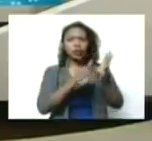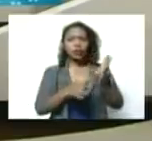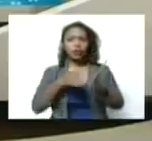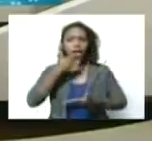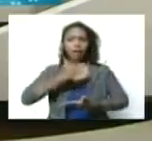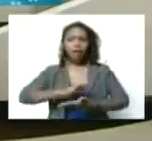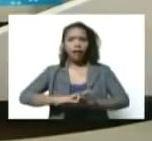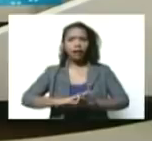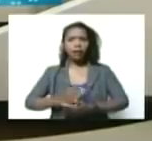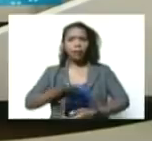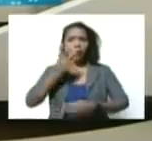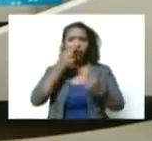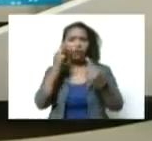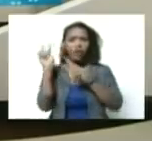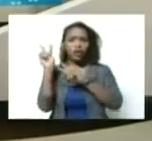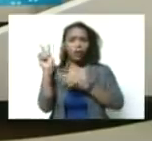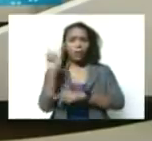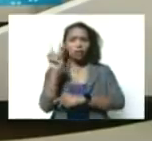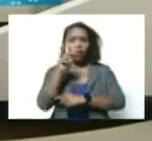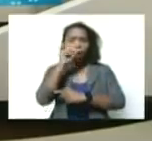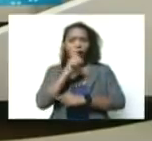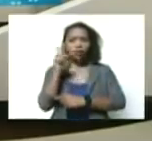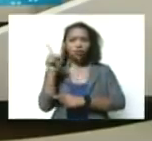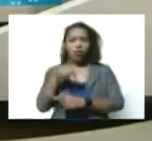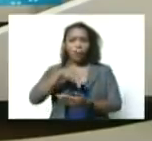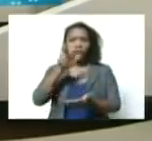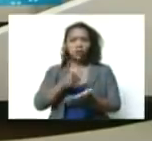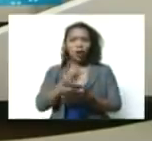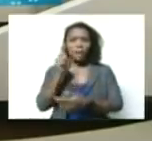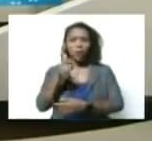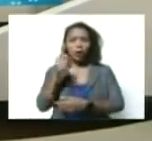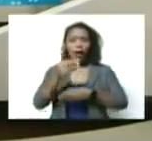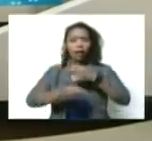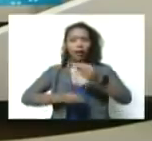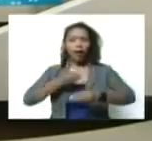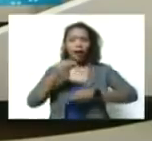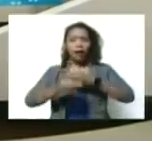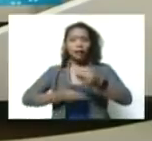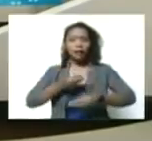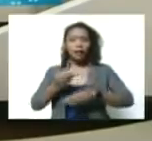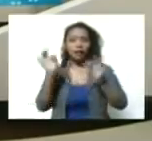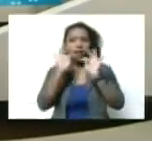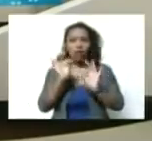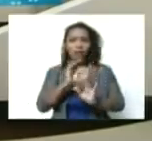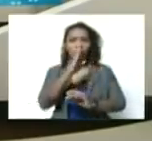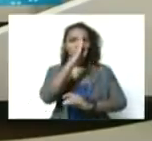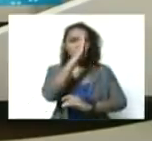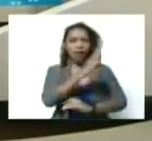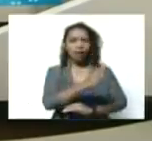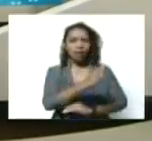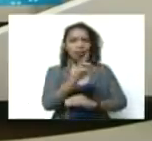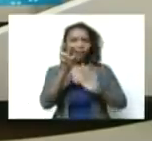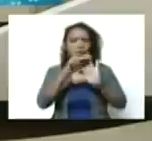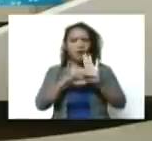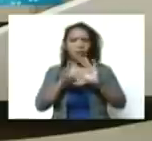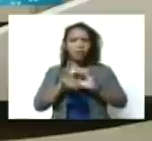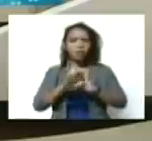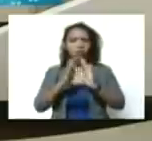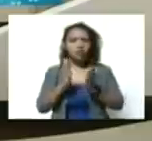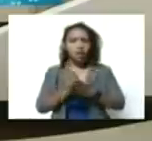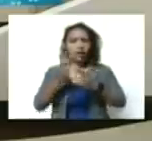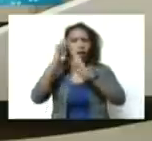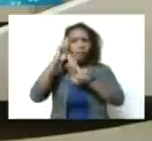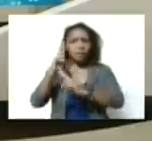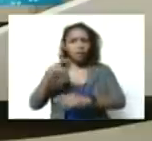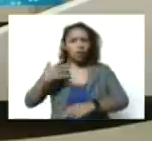que por cierto está cumpliendo 22 años de su aprobación, y una de las pocas que garantiza de manera directa a nivel mundial el respeto a los